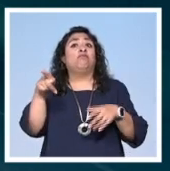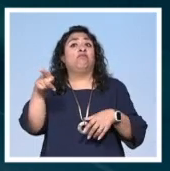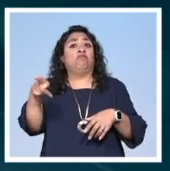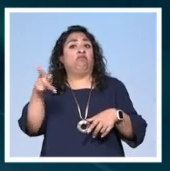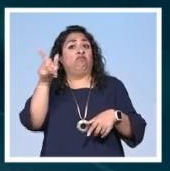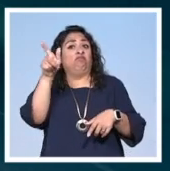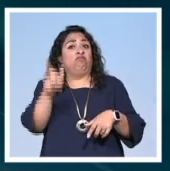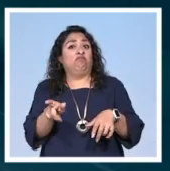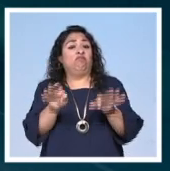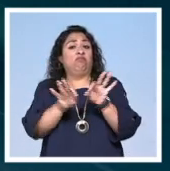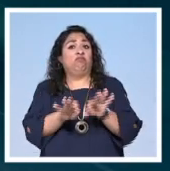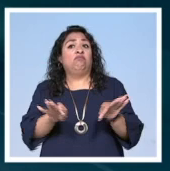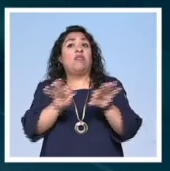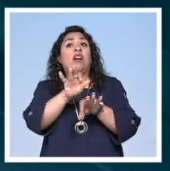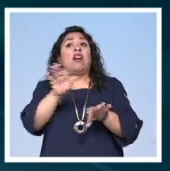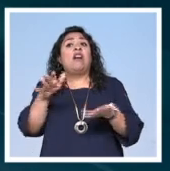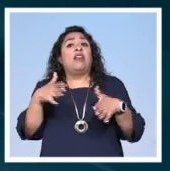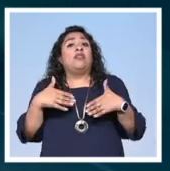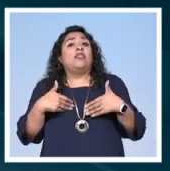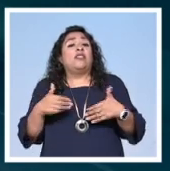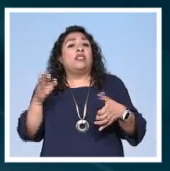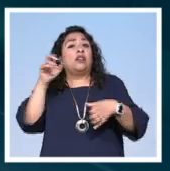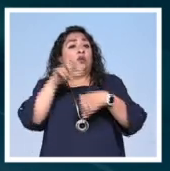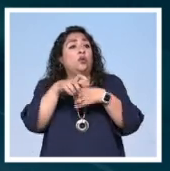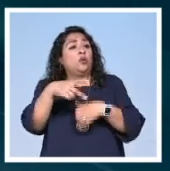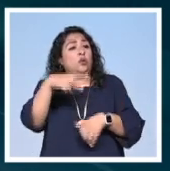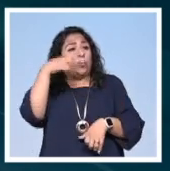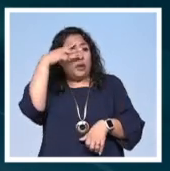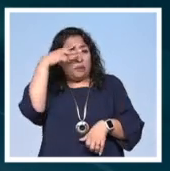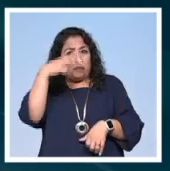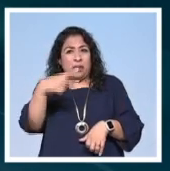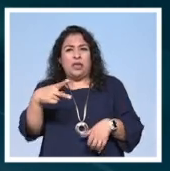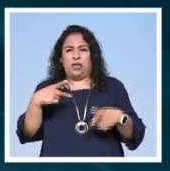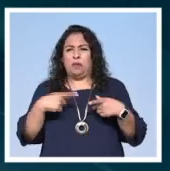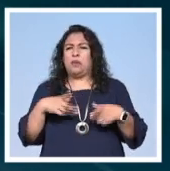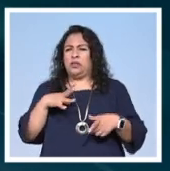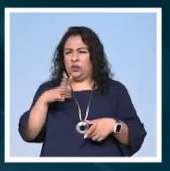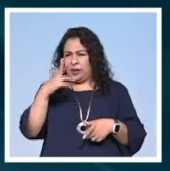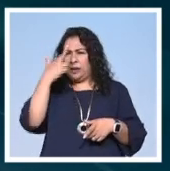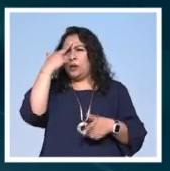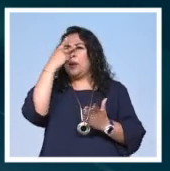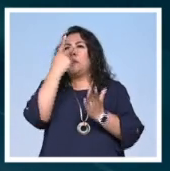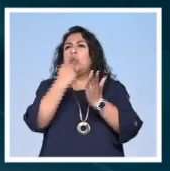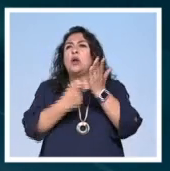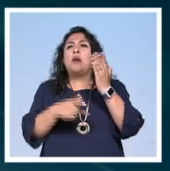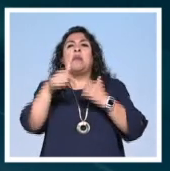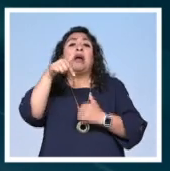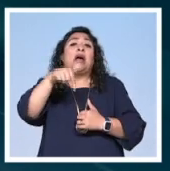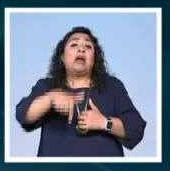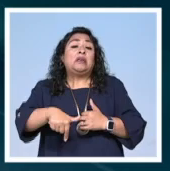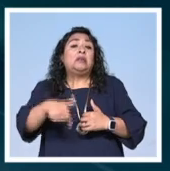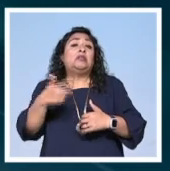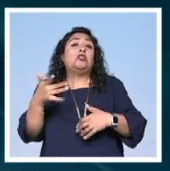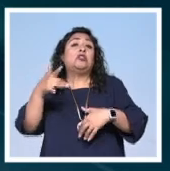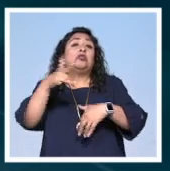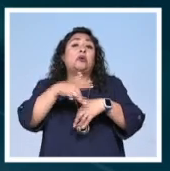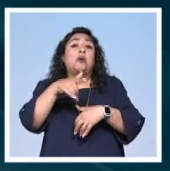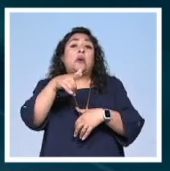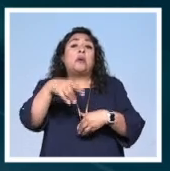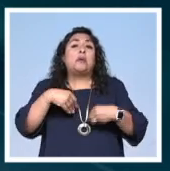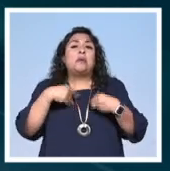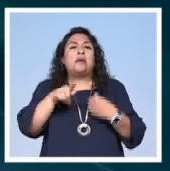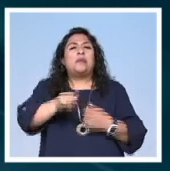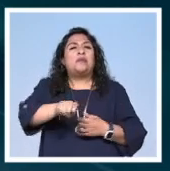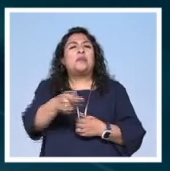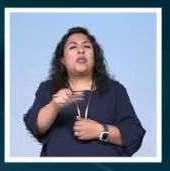de las figuras fundamentales para comprender la cultura mexicana La gente recuerda su programa aquí nos tocó vivir transmitido por Canal